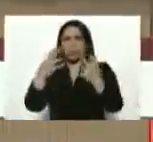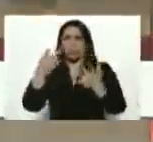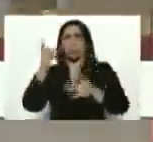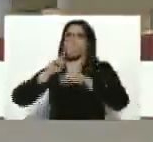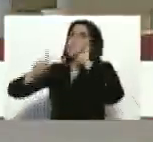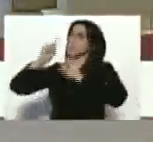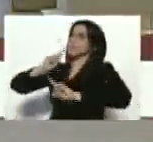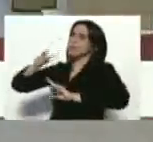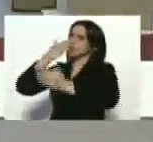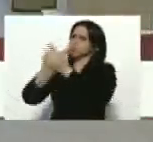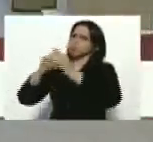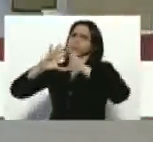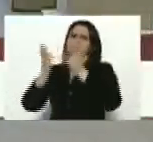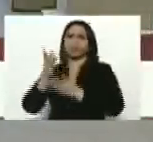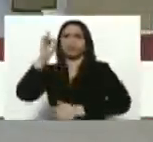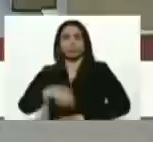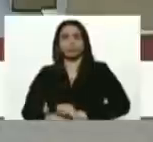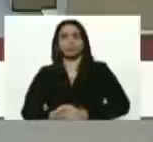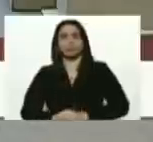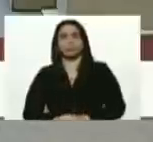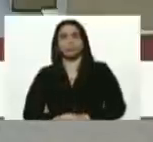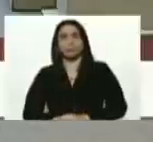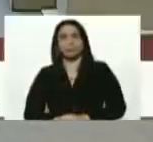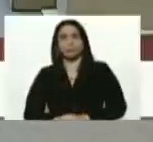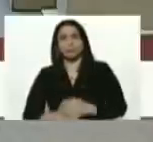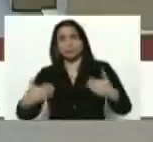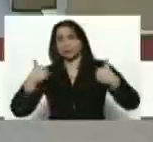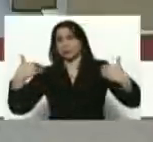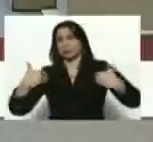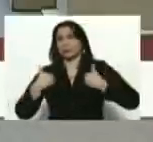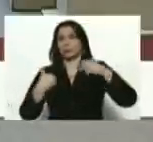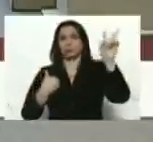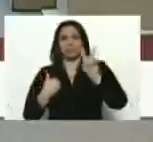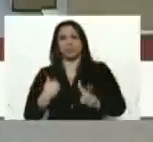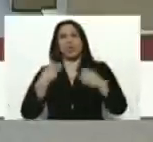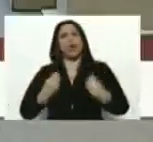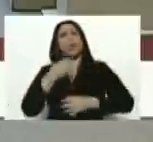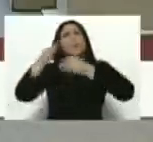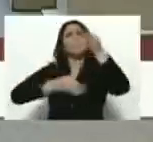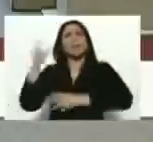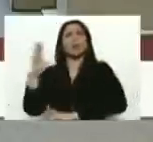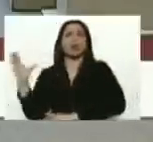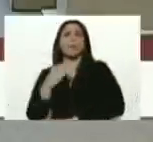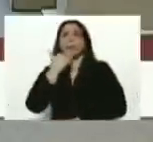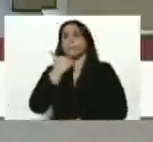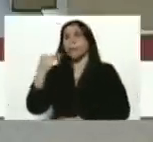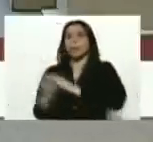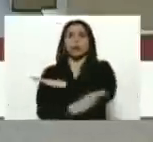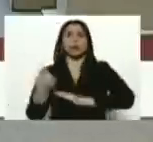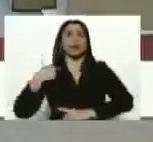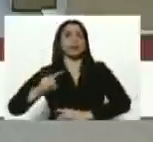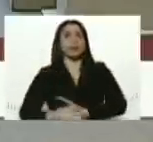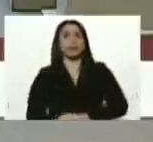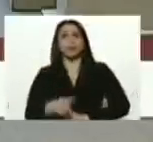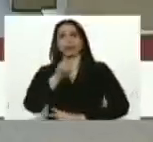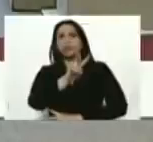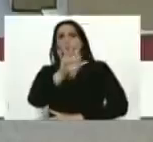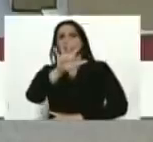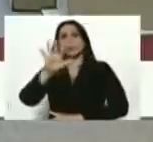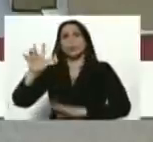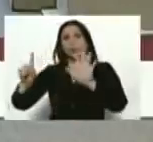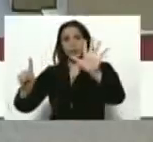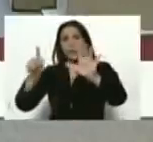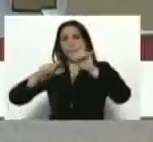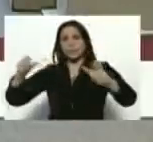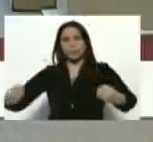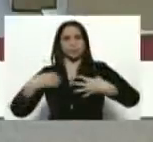mintiendo al mundo, pero también afectan a Venezuela. ¿Cómo explica Colombia que apenas en la frontera tiene 256